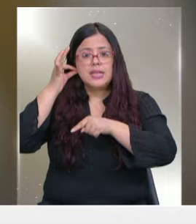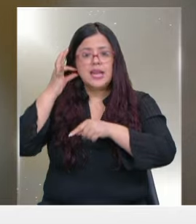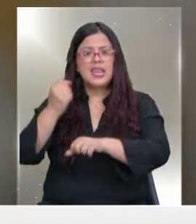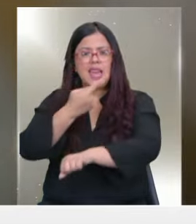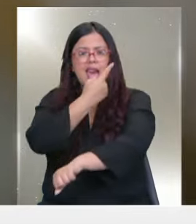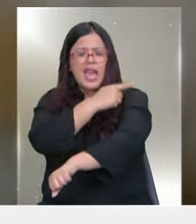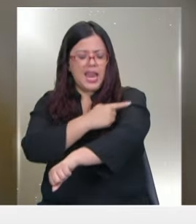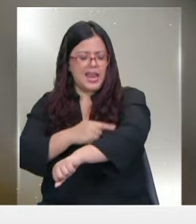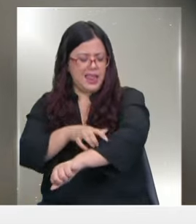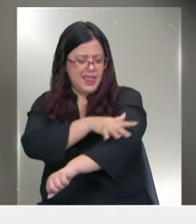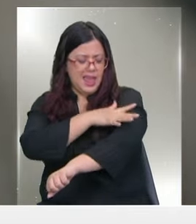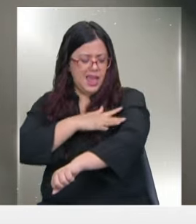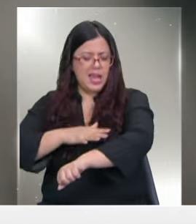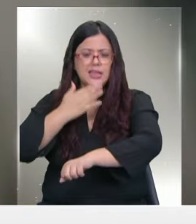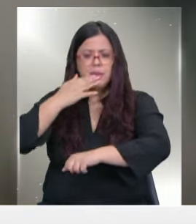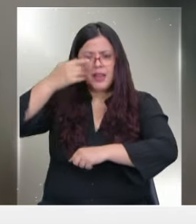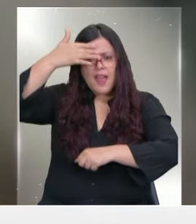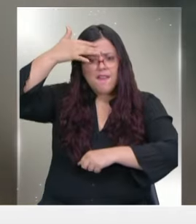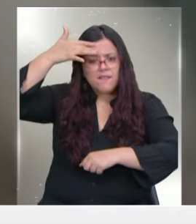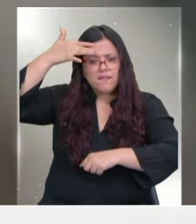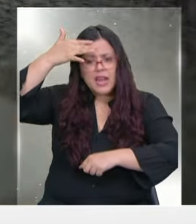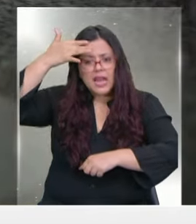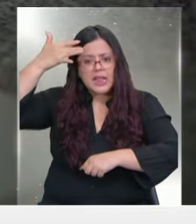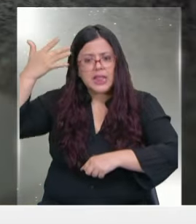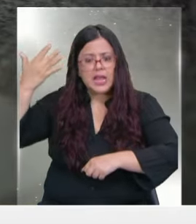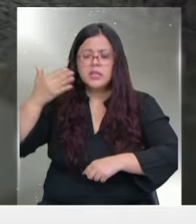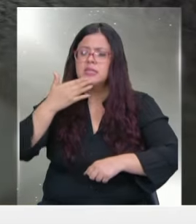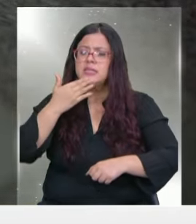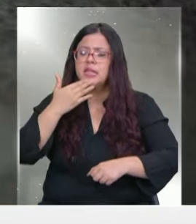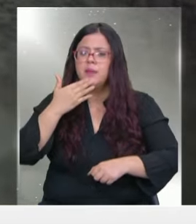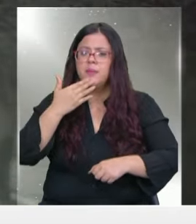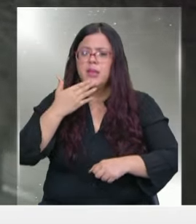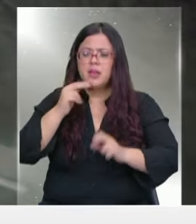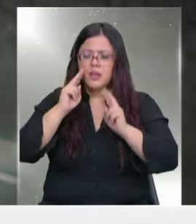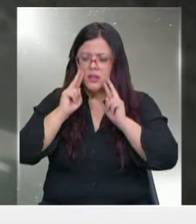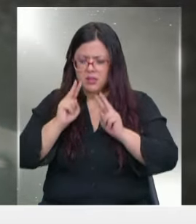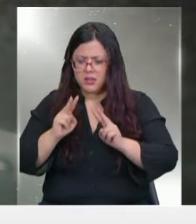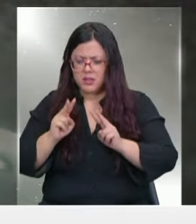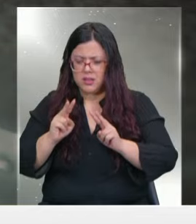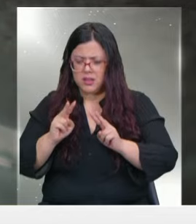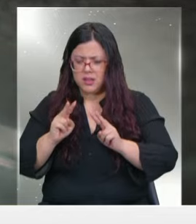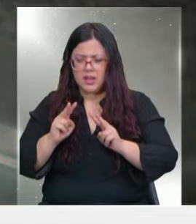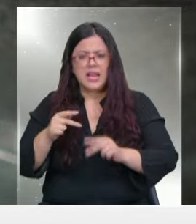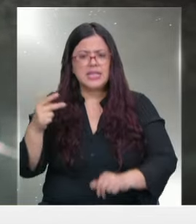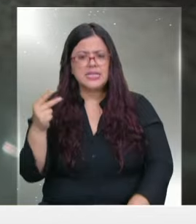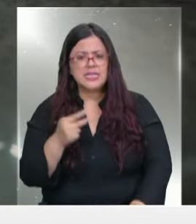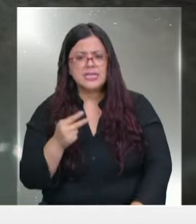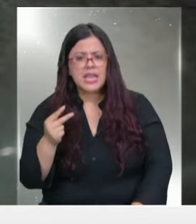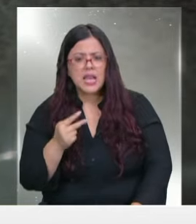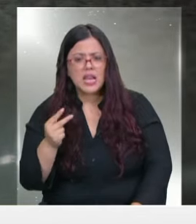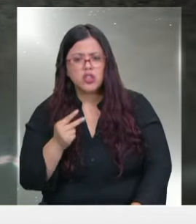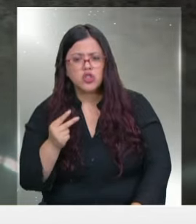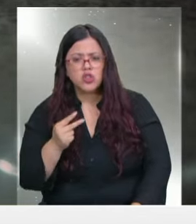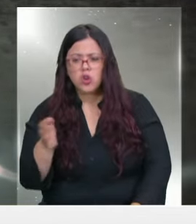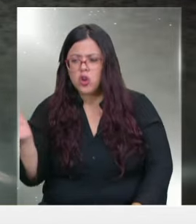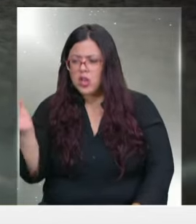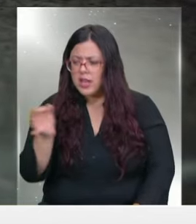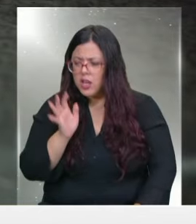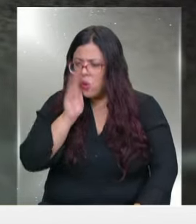sus brazos y su frente. Además de señales de una relación sexual que asegura no